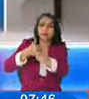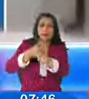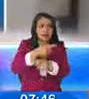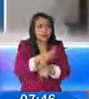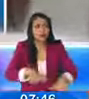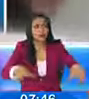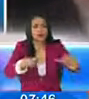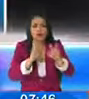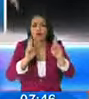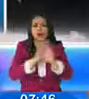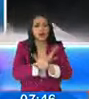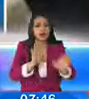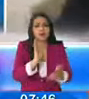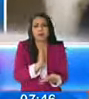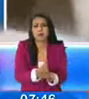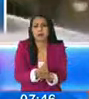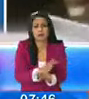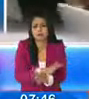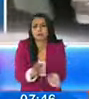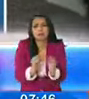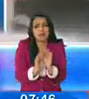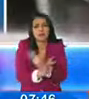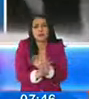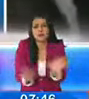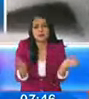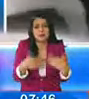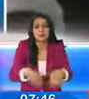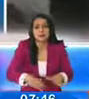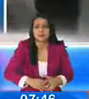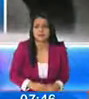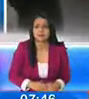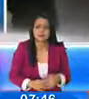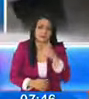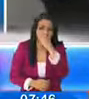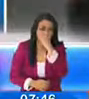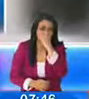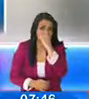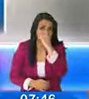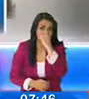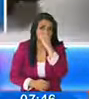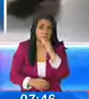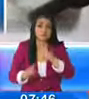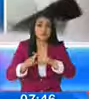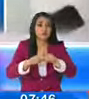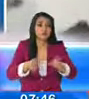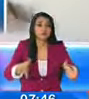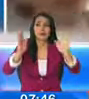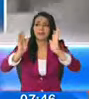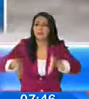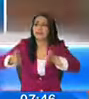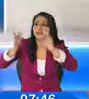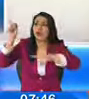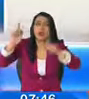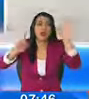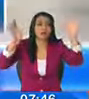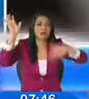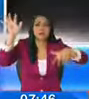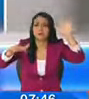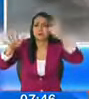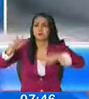este lugar. No quise ya pasar a ver, se acaba de derrumbar el edificio y pues hay muchos edificios derrumbados por acá a